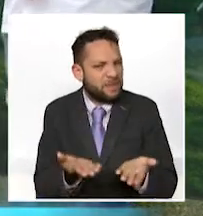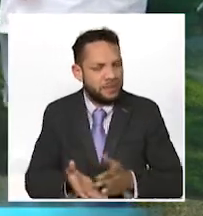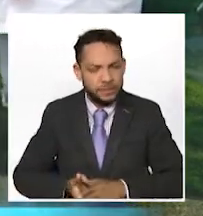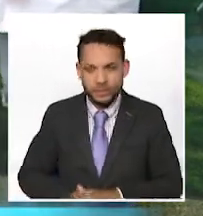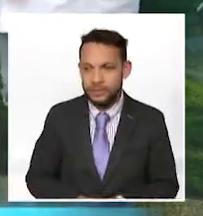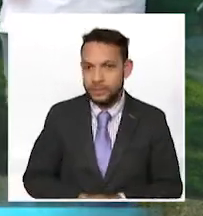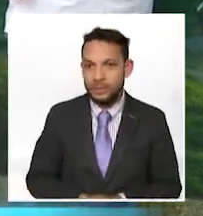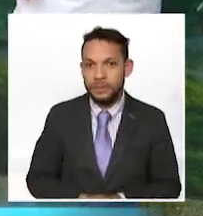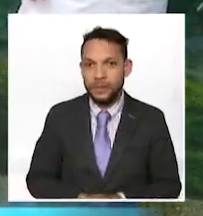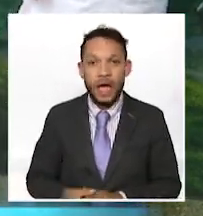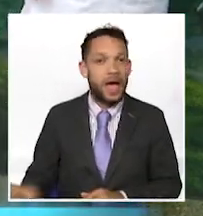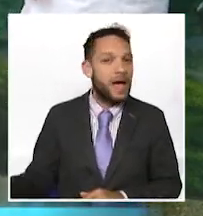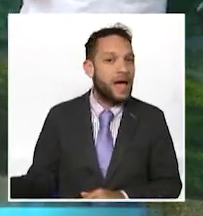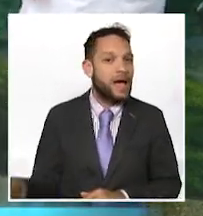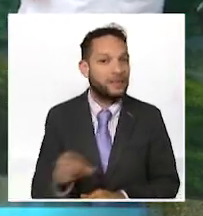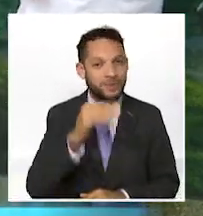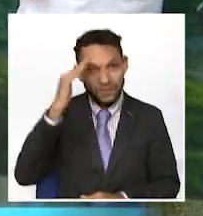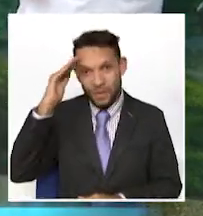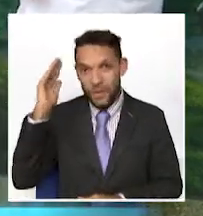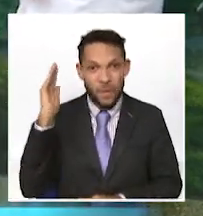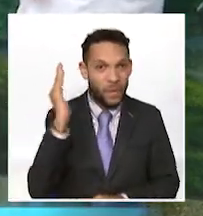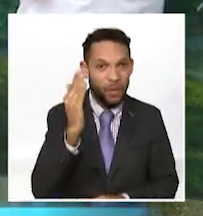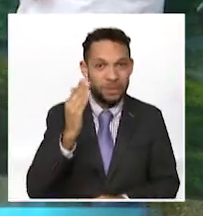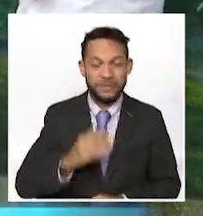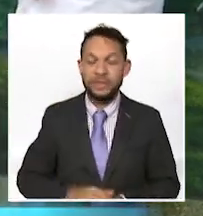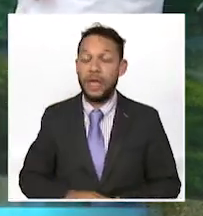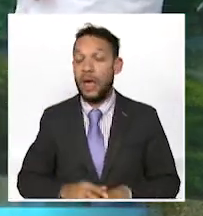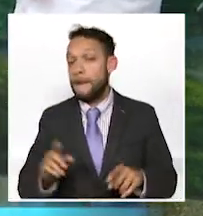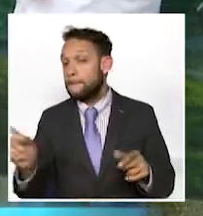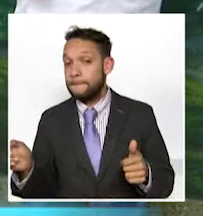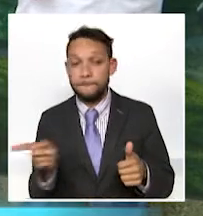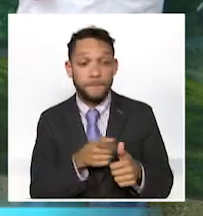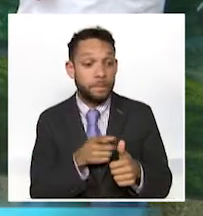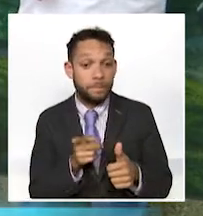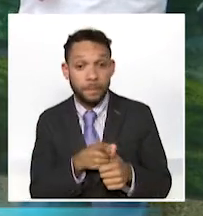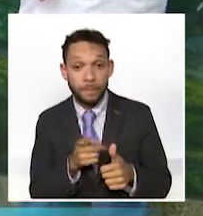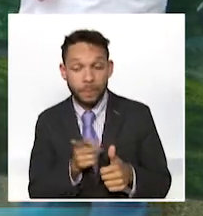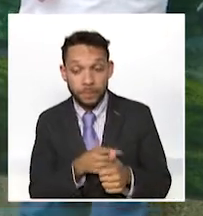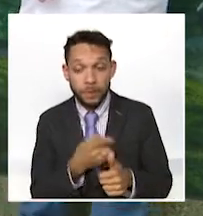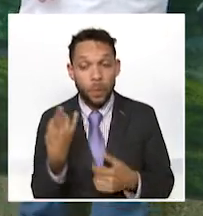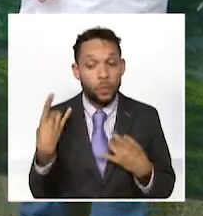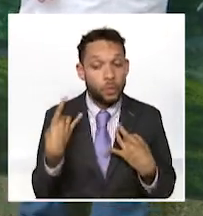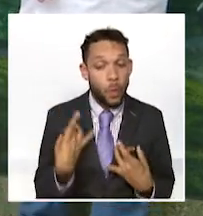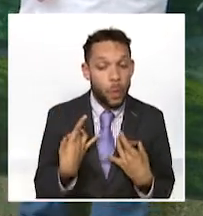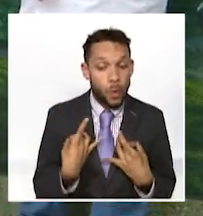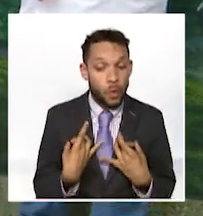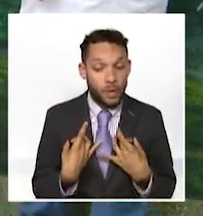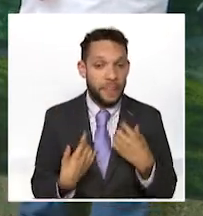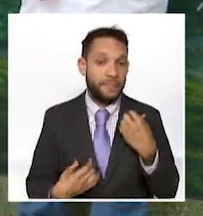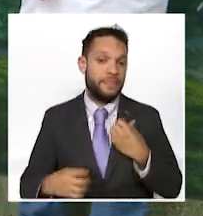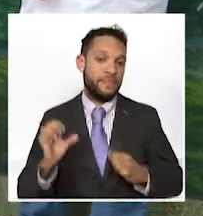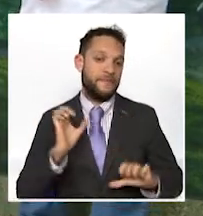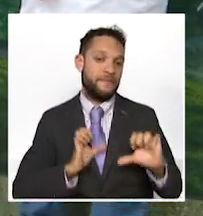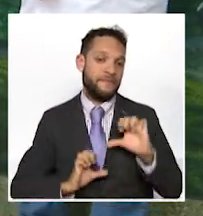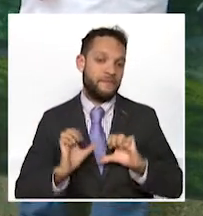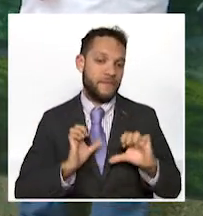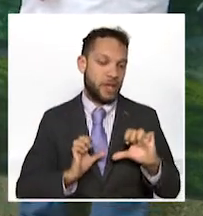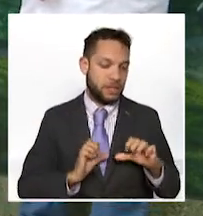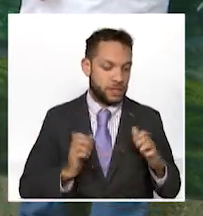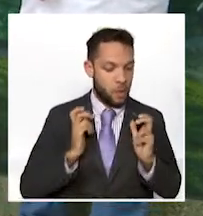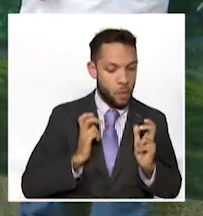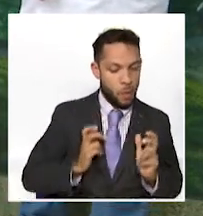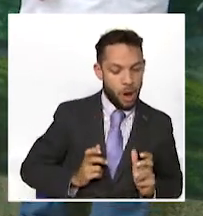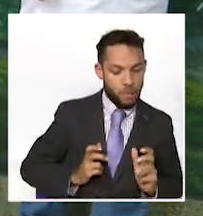Muy buenos días para todos. Bueno, pues primero que todo el dolor es un mecanismo de defensa del cuerpo que nos